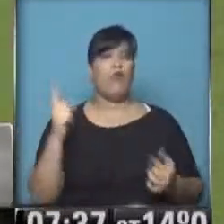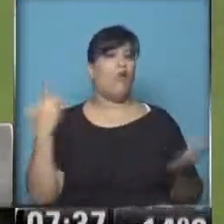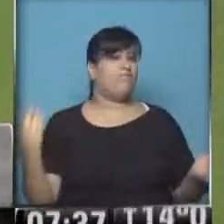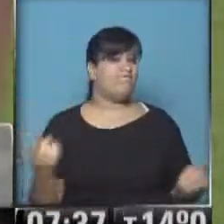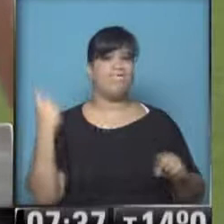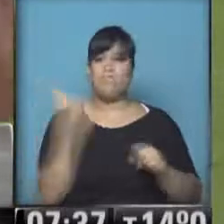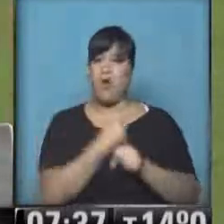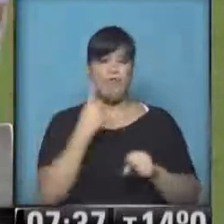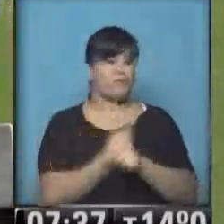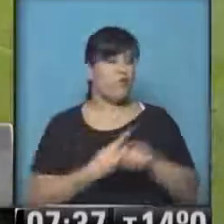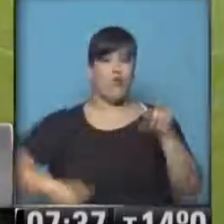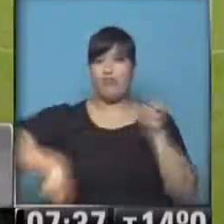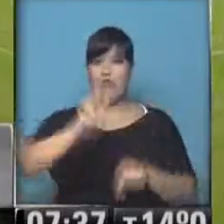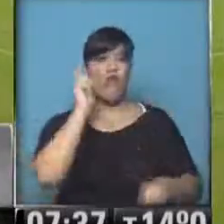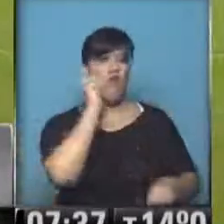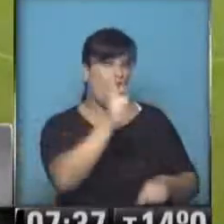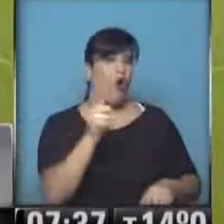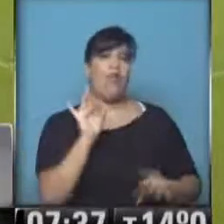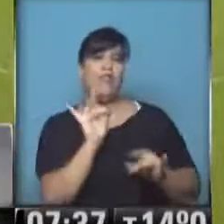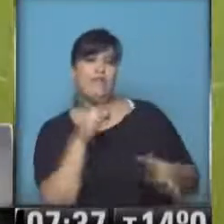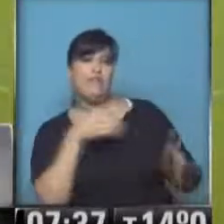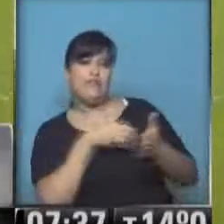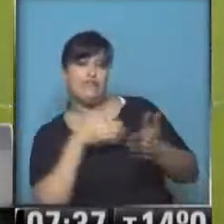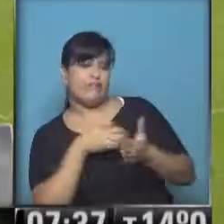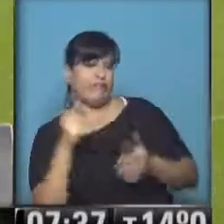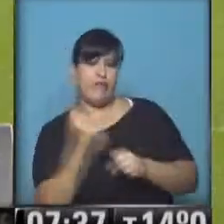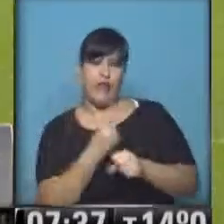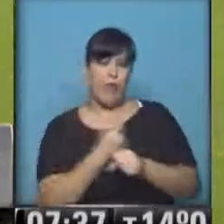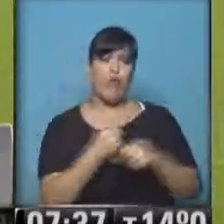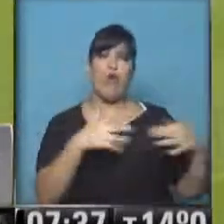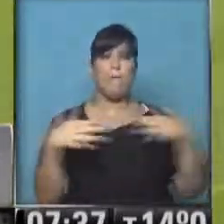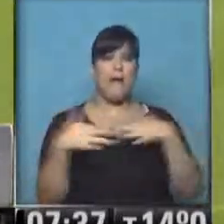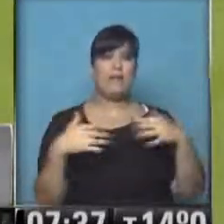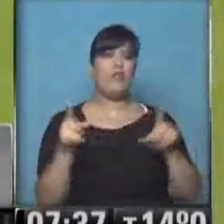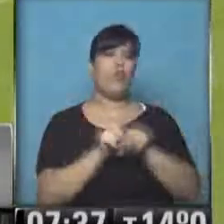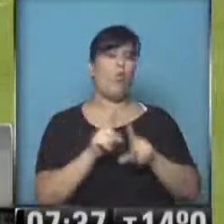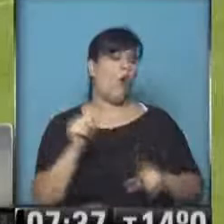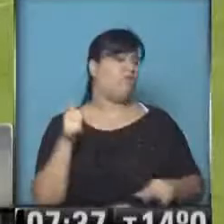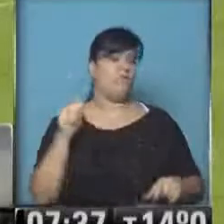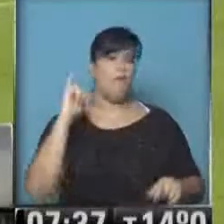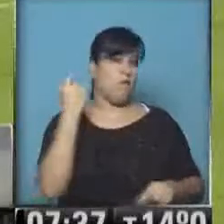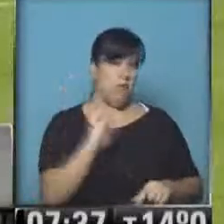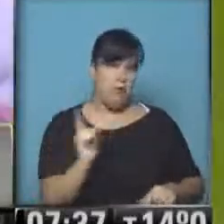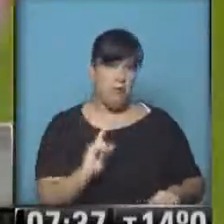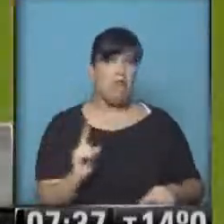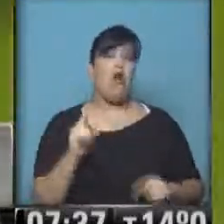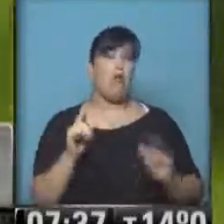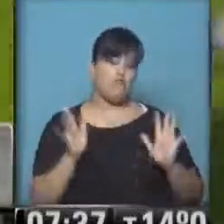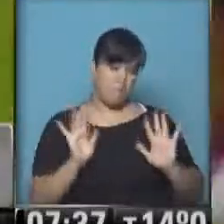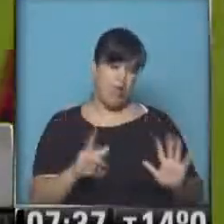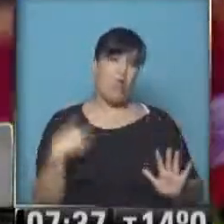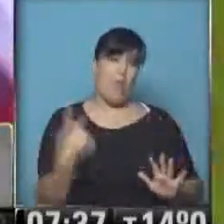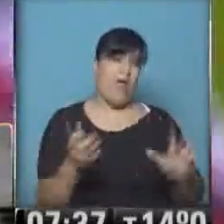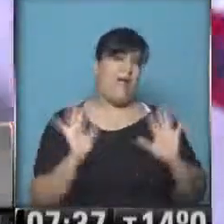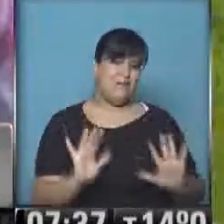no pudo golpearlo a River, no pudo complicarlo, no fue un partido de brillo, uno esperaba en realidad que no fuese un partido de brillo